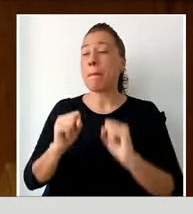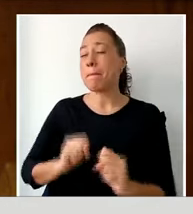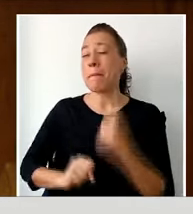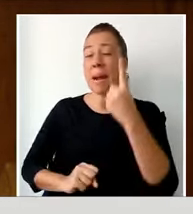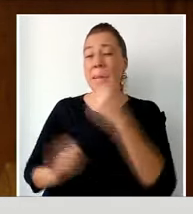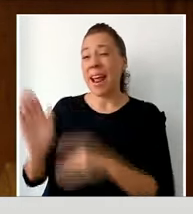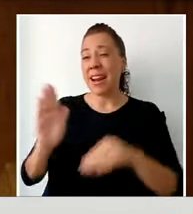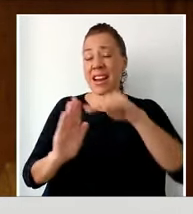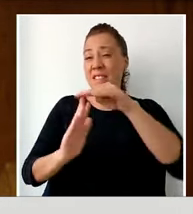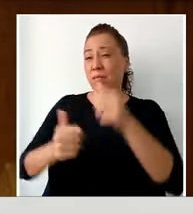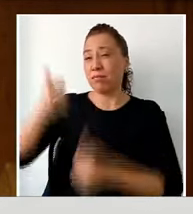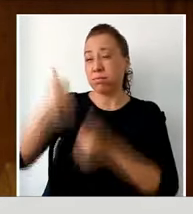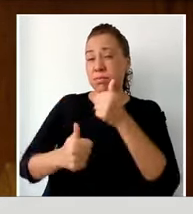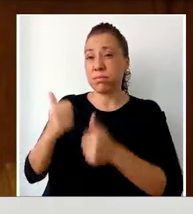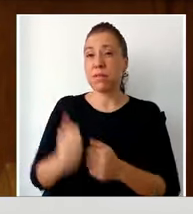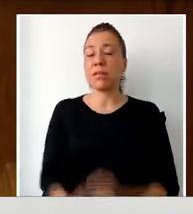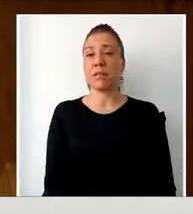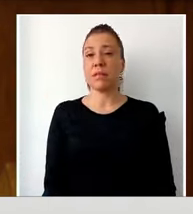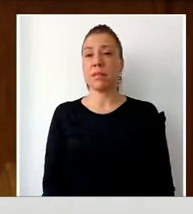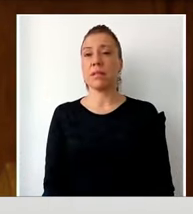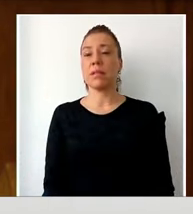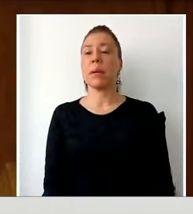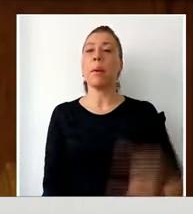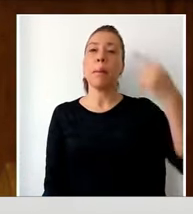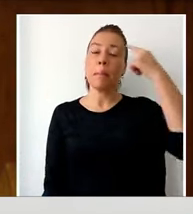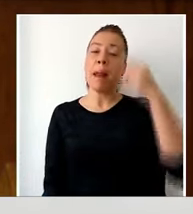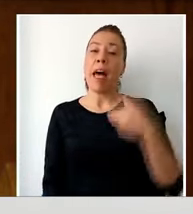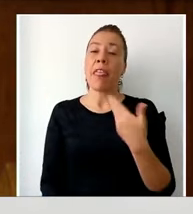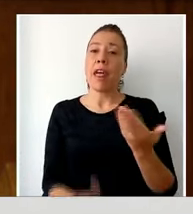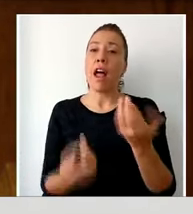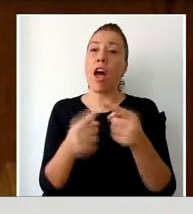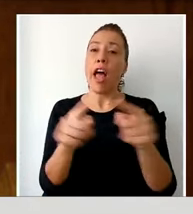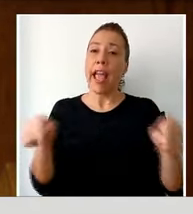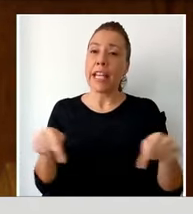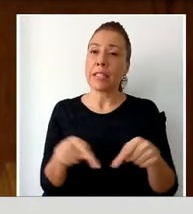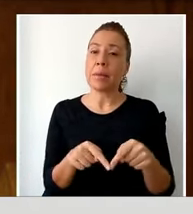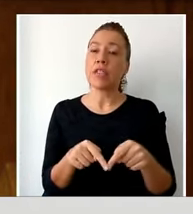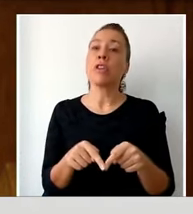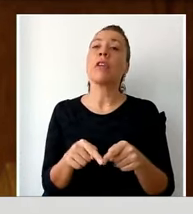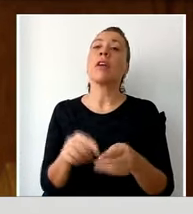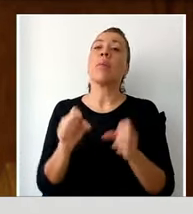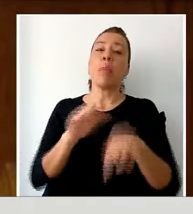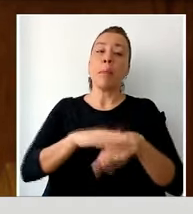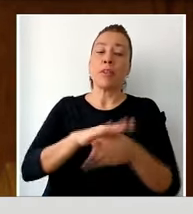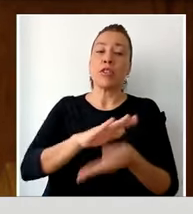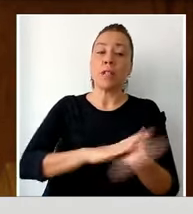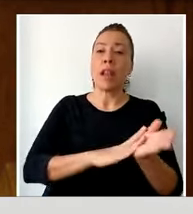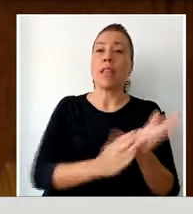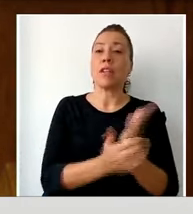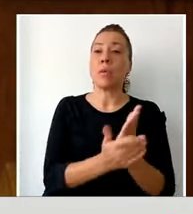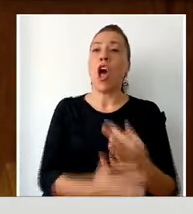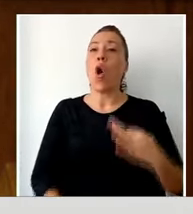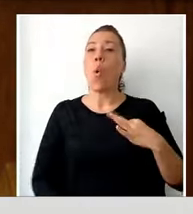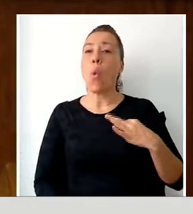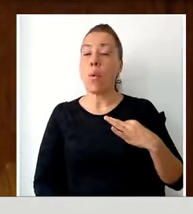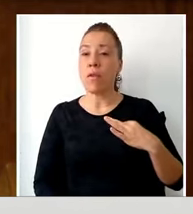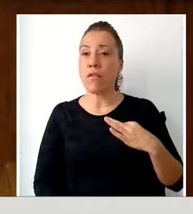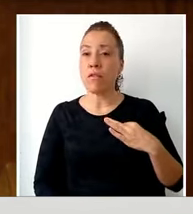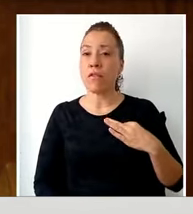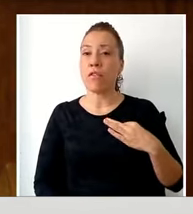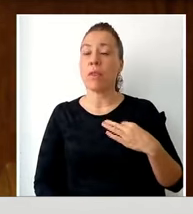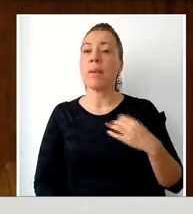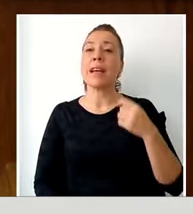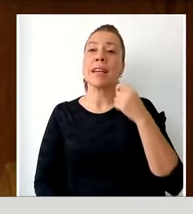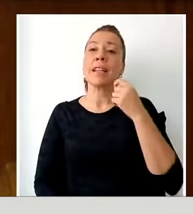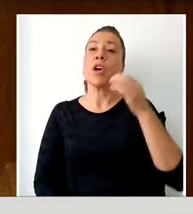desempeñan de modo que se abren espacios y salidas institucionales uniformes consistentes y justas